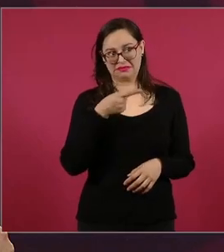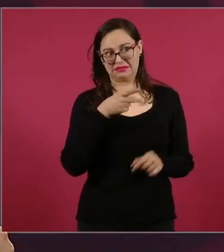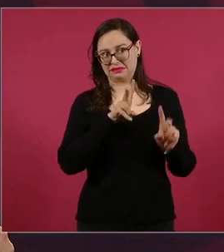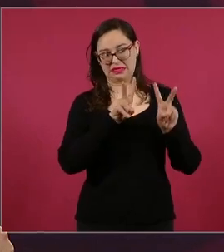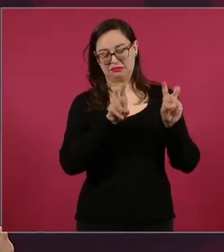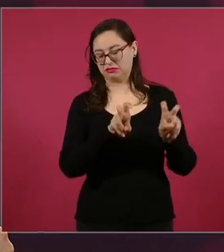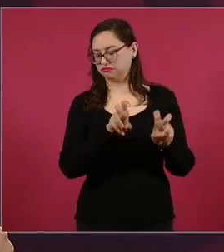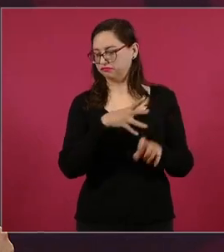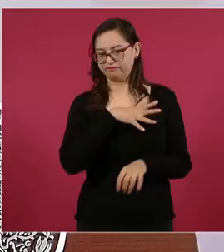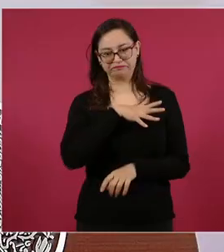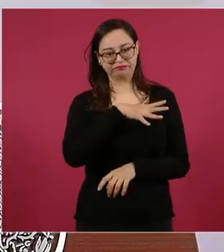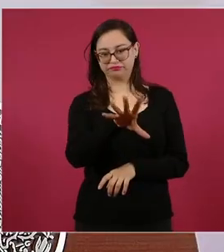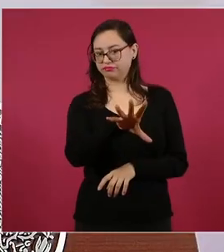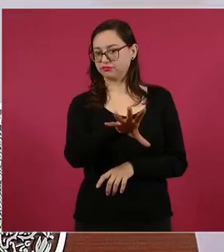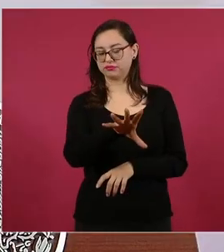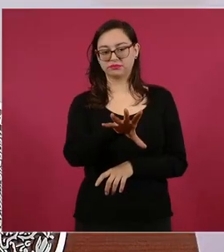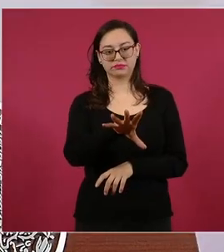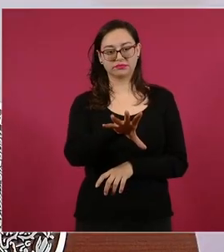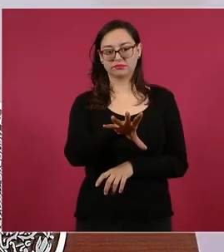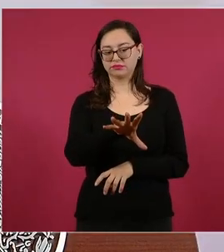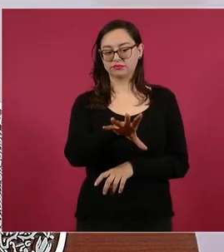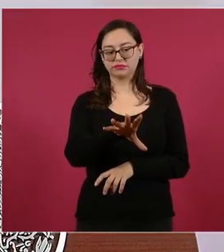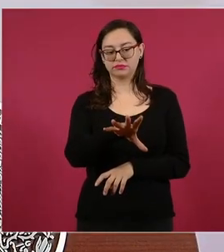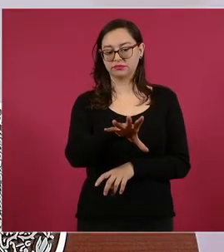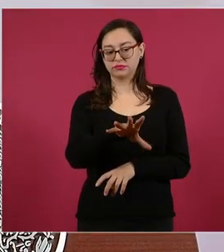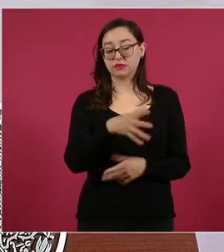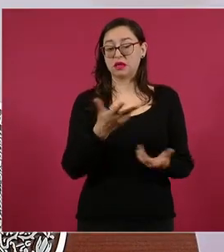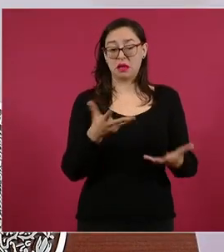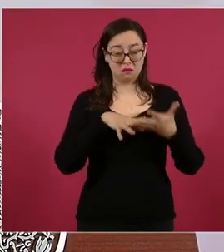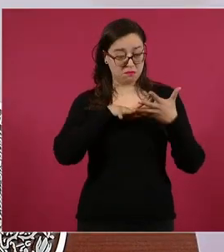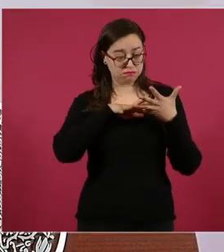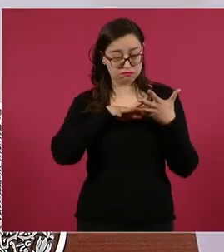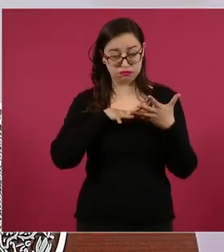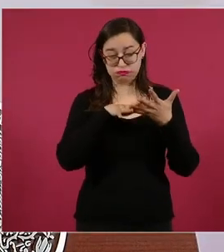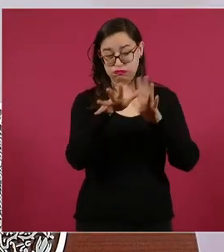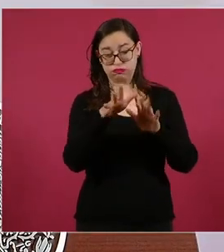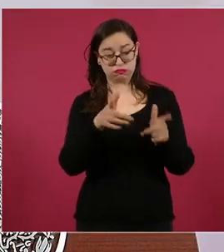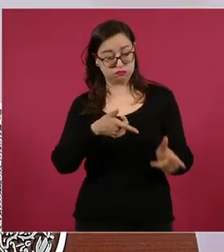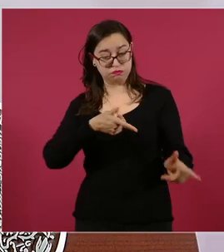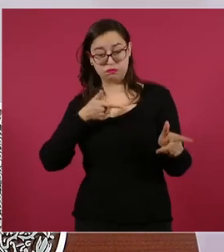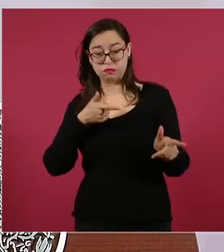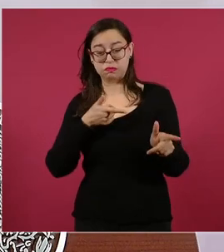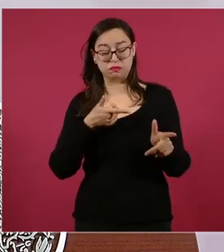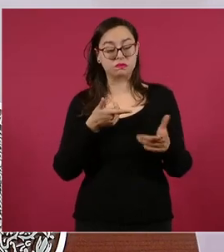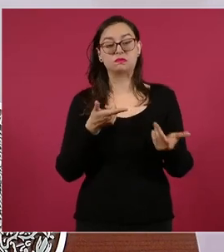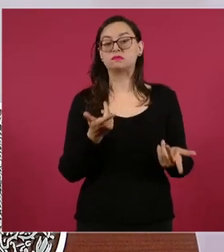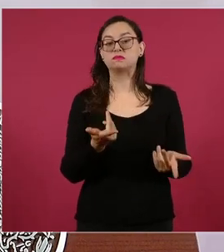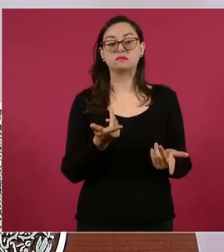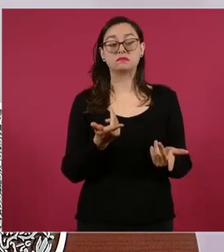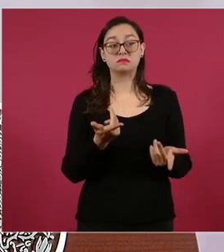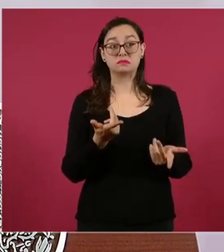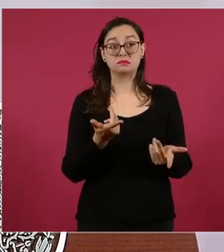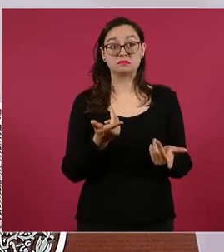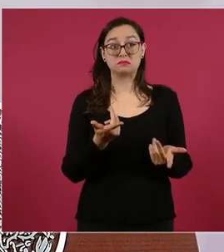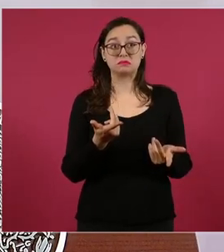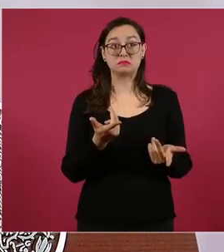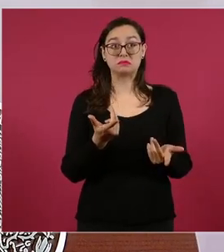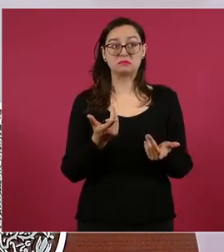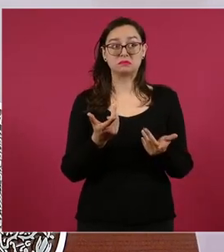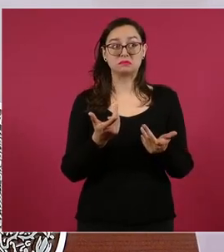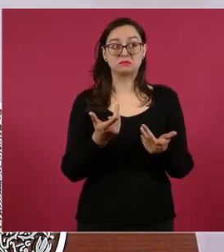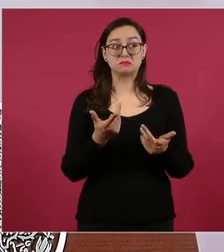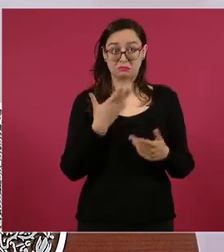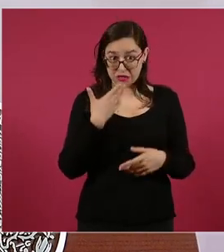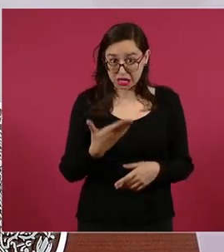Nada que signifique violencia se puede justificar.